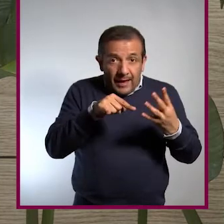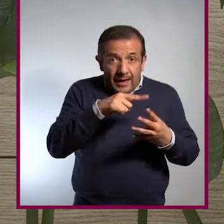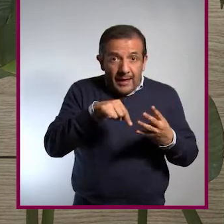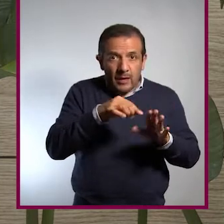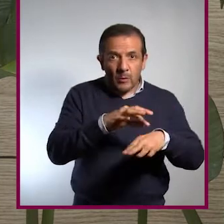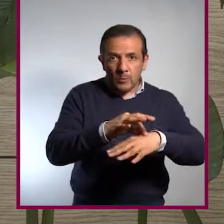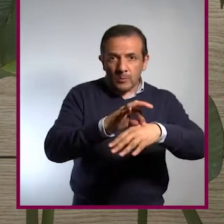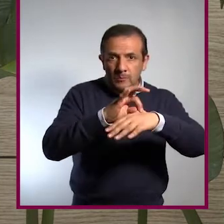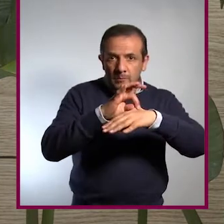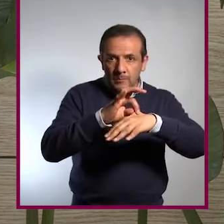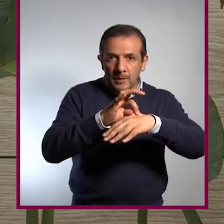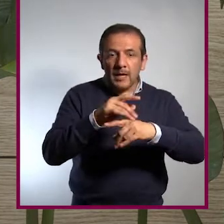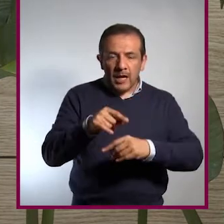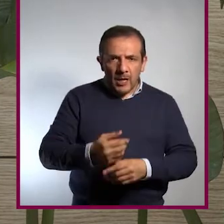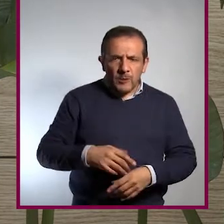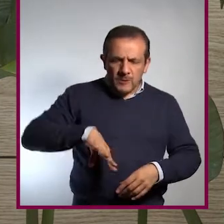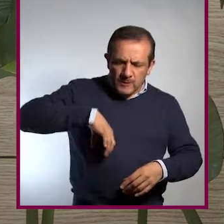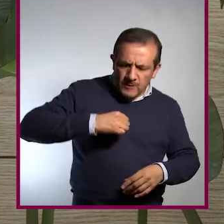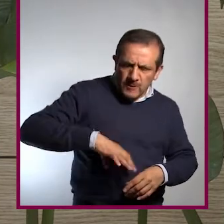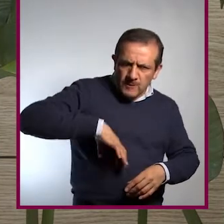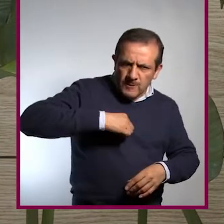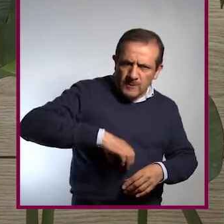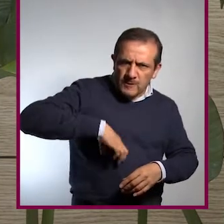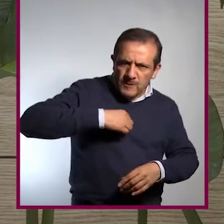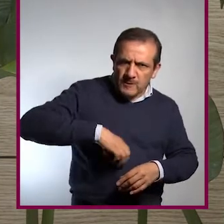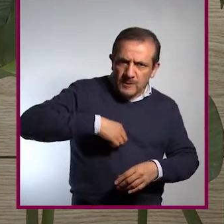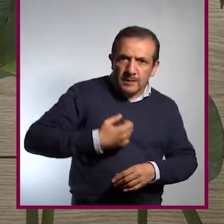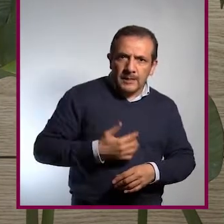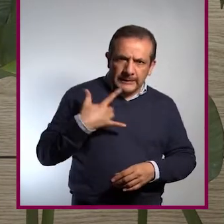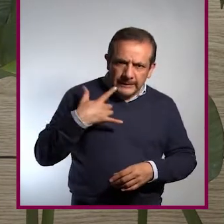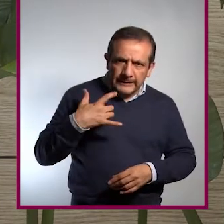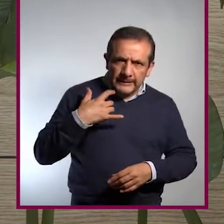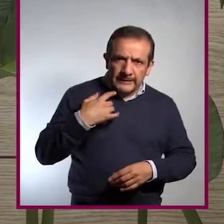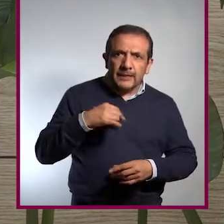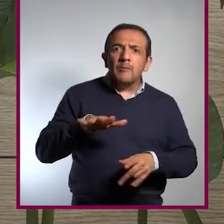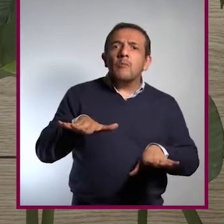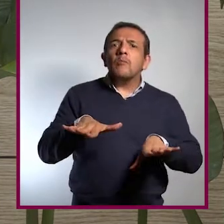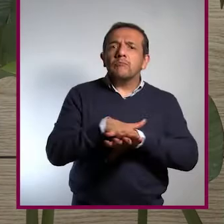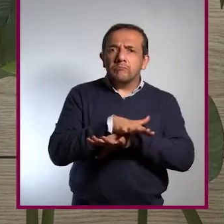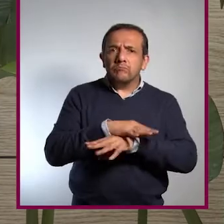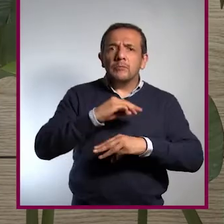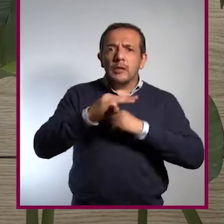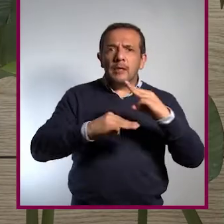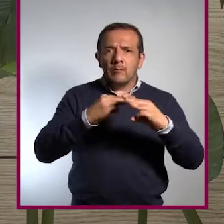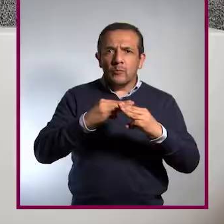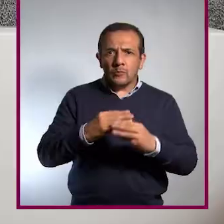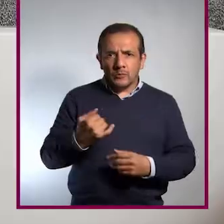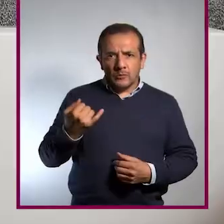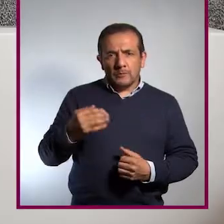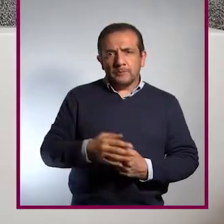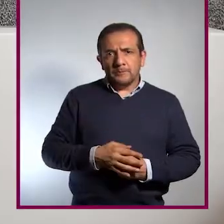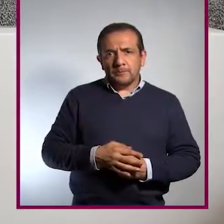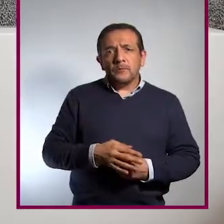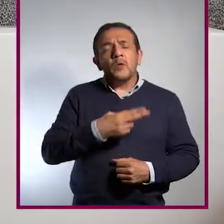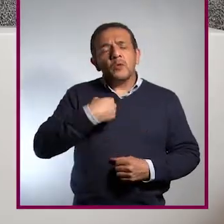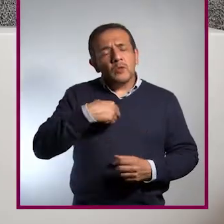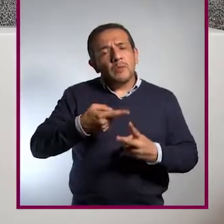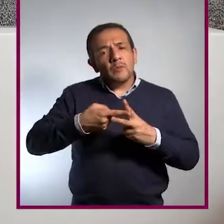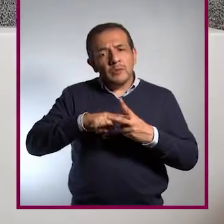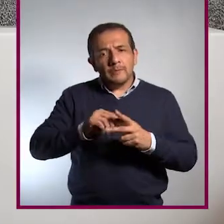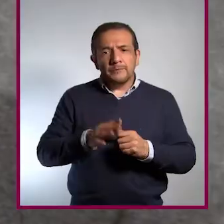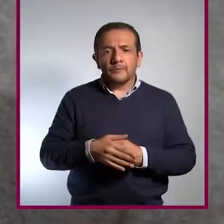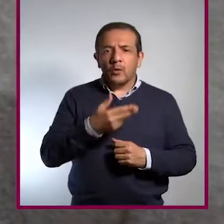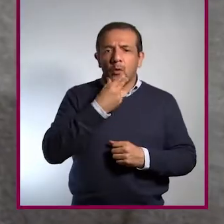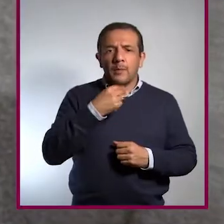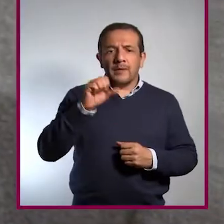son la mejor evidencia de que la constancia y los años de trabajo, en efecto, pueden cambiar al mundo. Comencemos